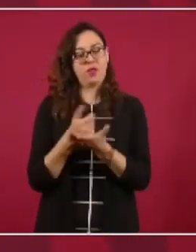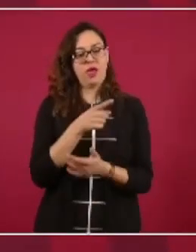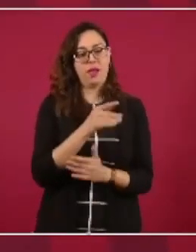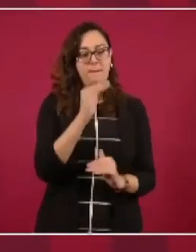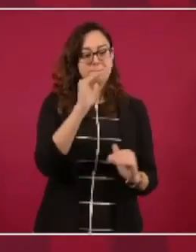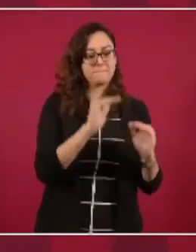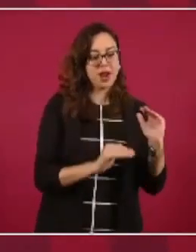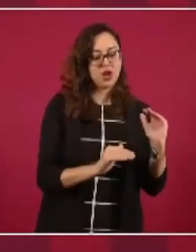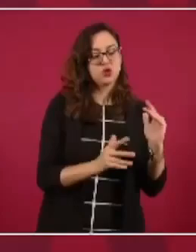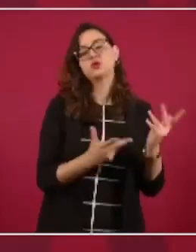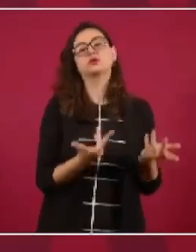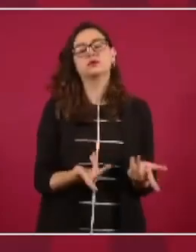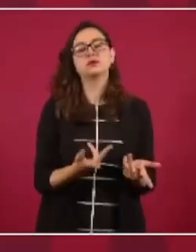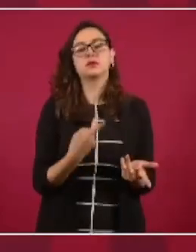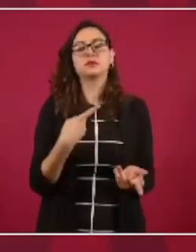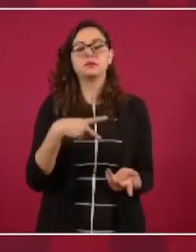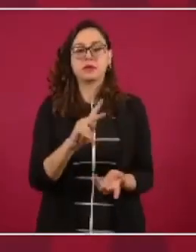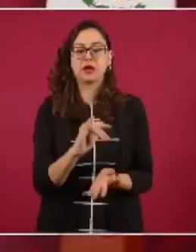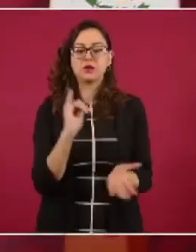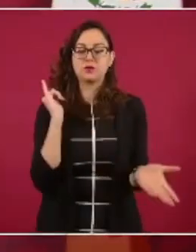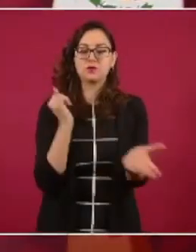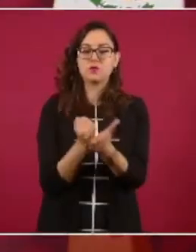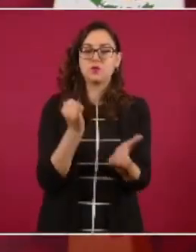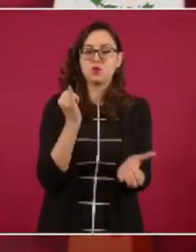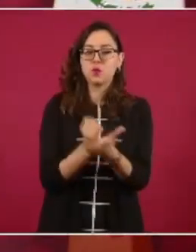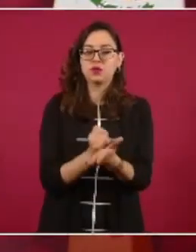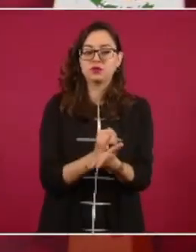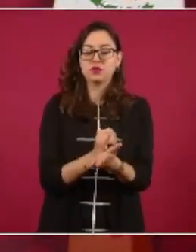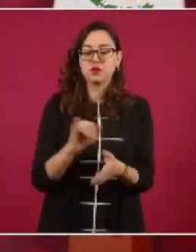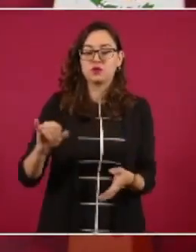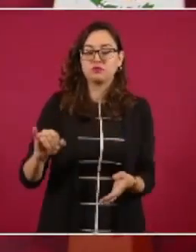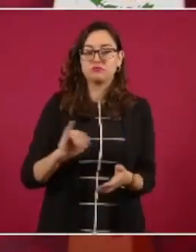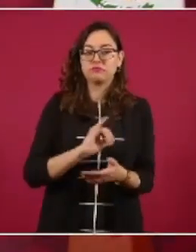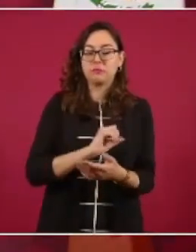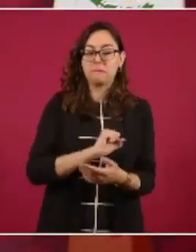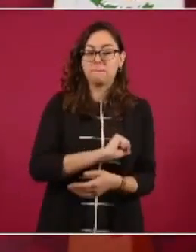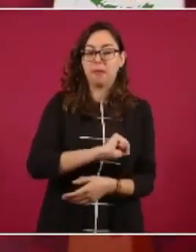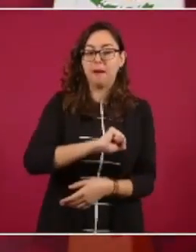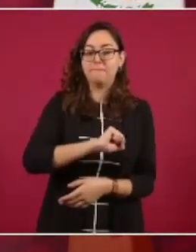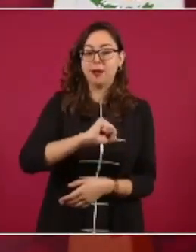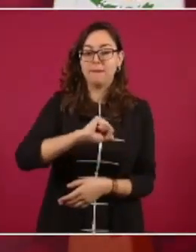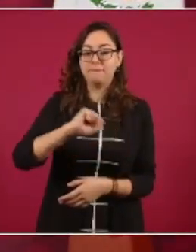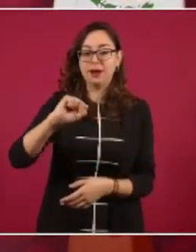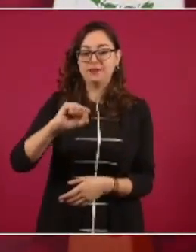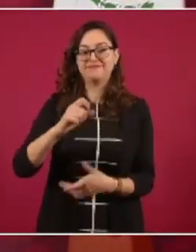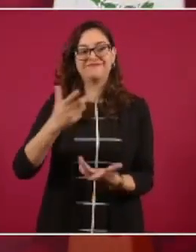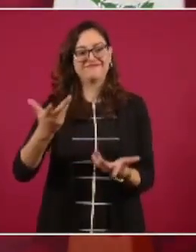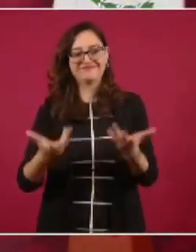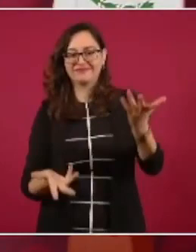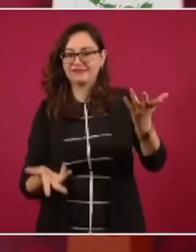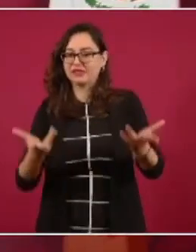Pero como están aumentando las tasas de interés del Banco de México,